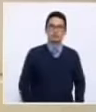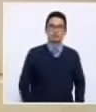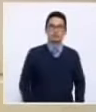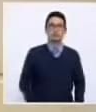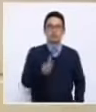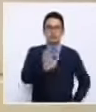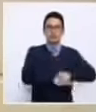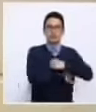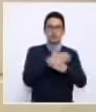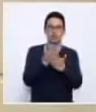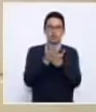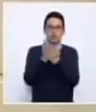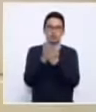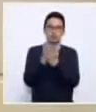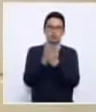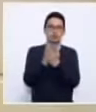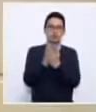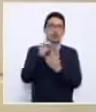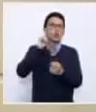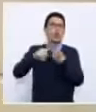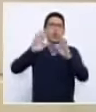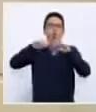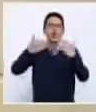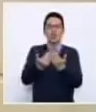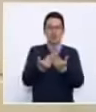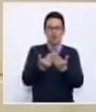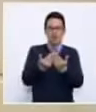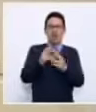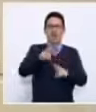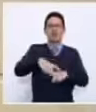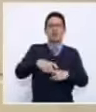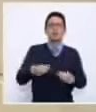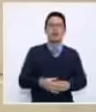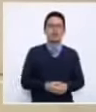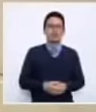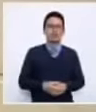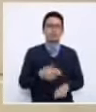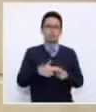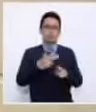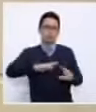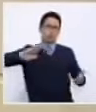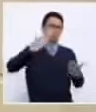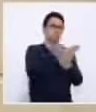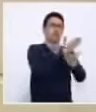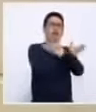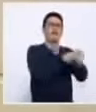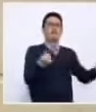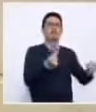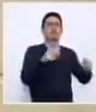Señora Ministra de Educación, ¿para qué el hecho de un colegio agrícola si van a acabar con el campo de nosotros?